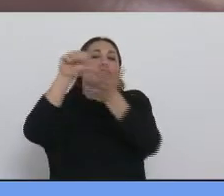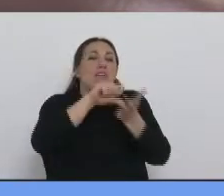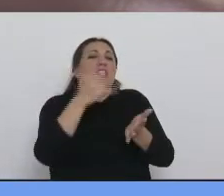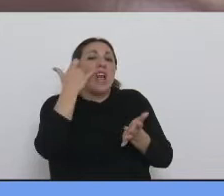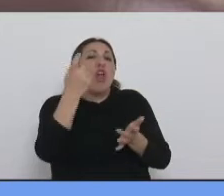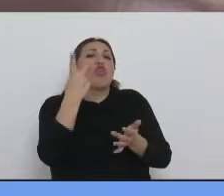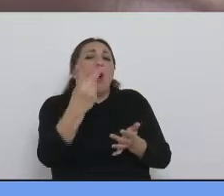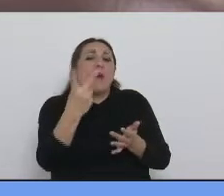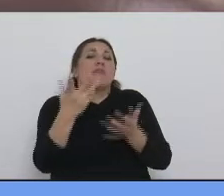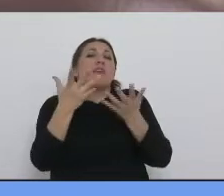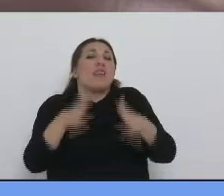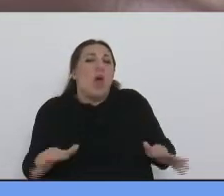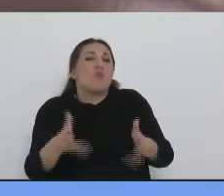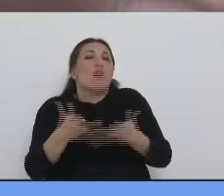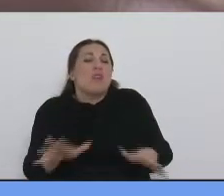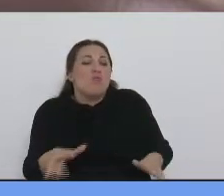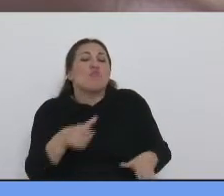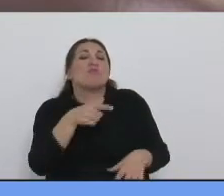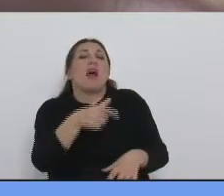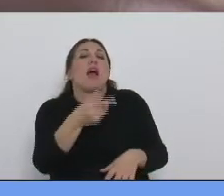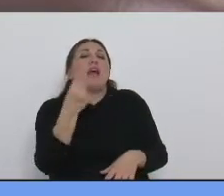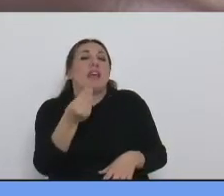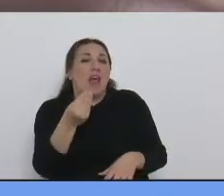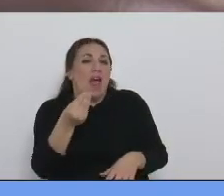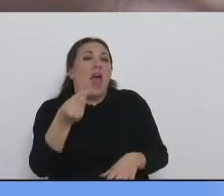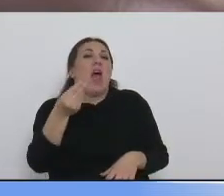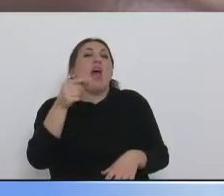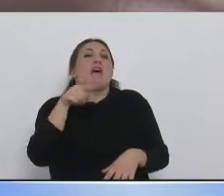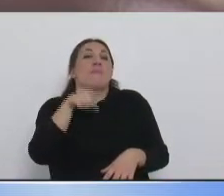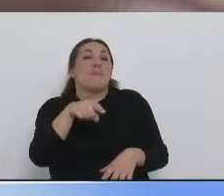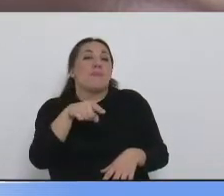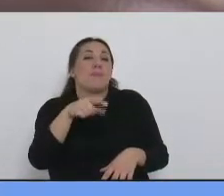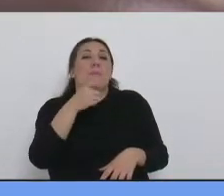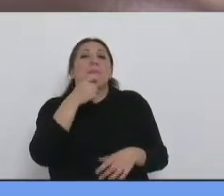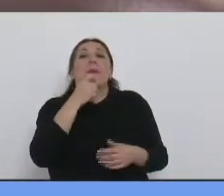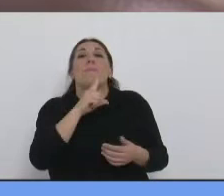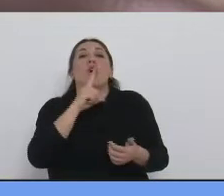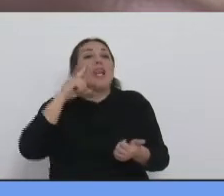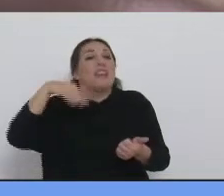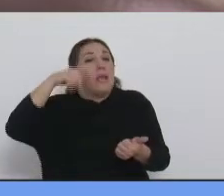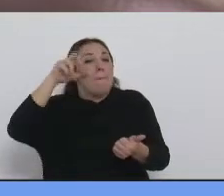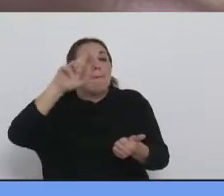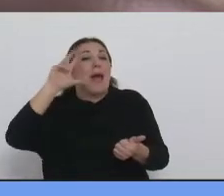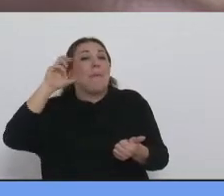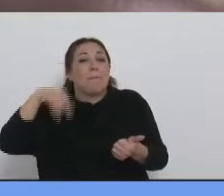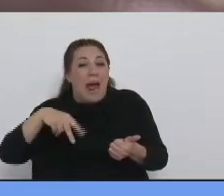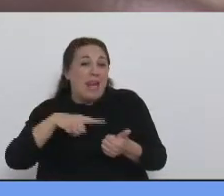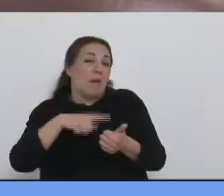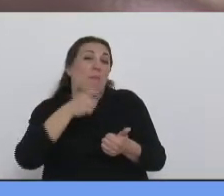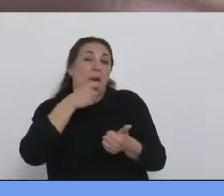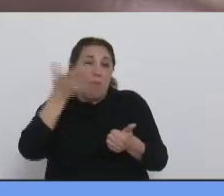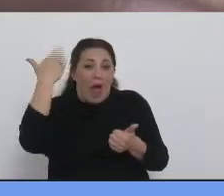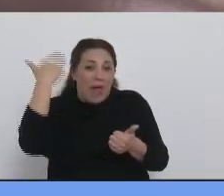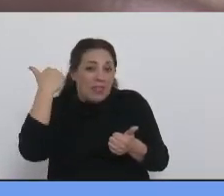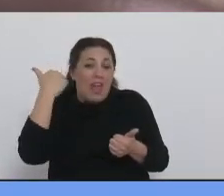a la esté nacionalidad desde el caso de timerman en su momento en este caso no